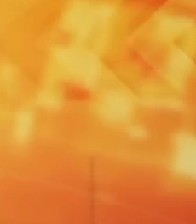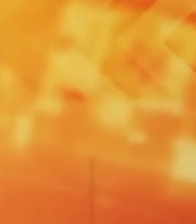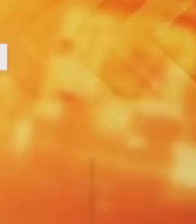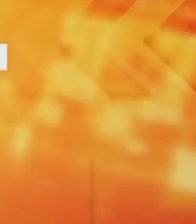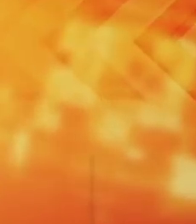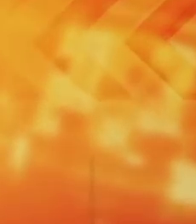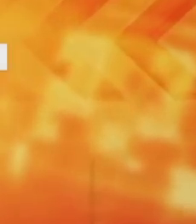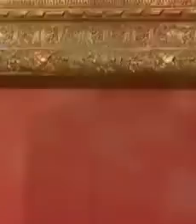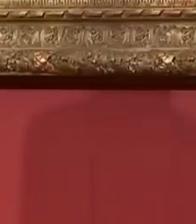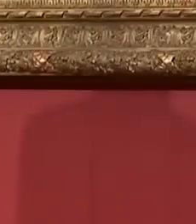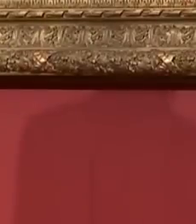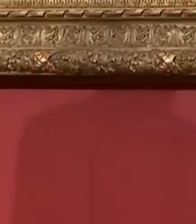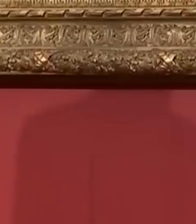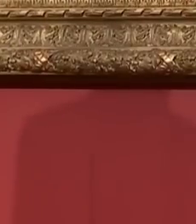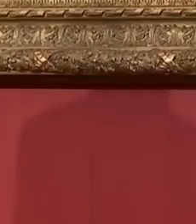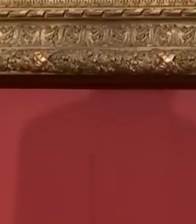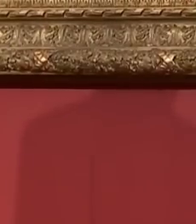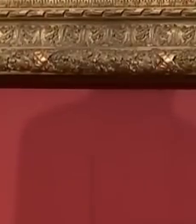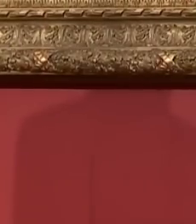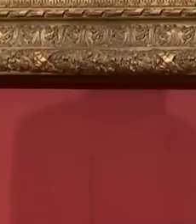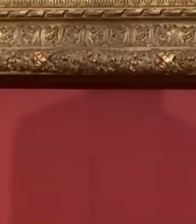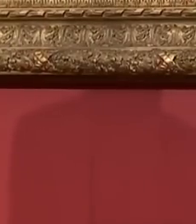de Tele 13.